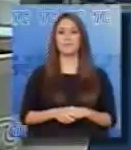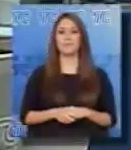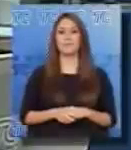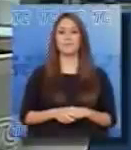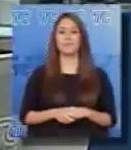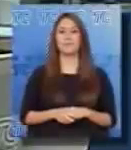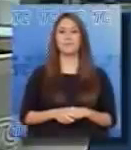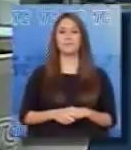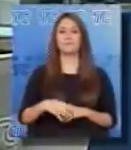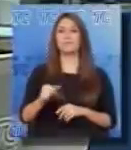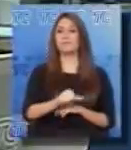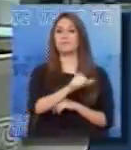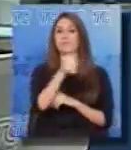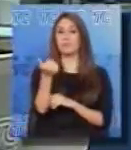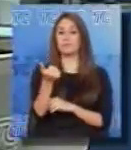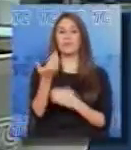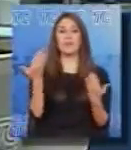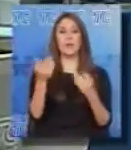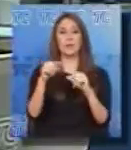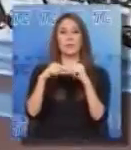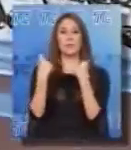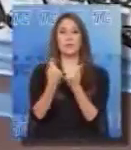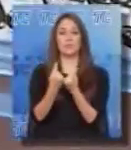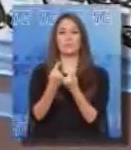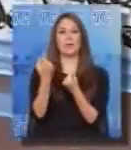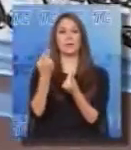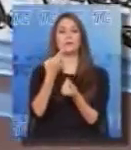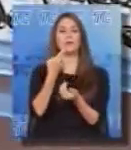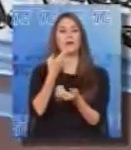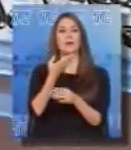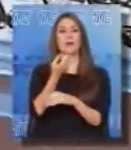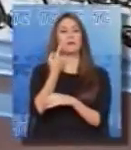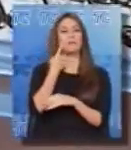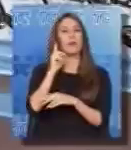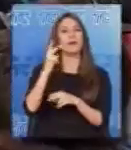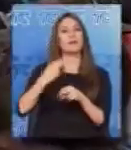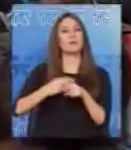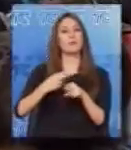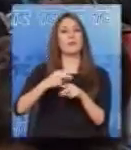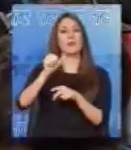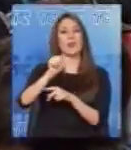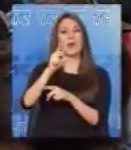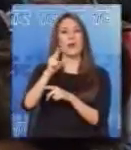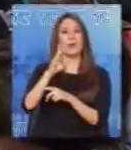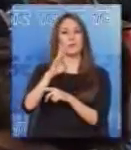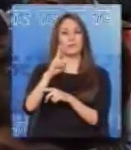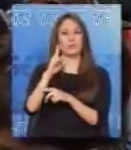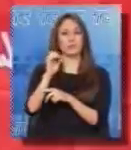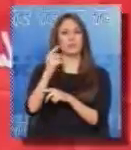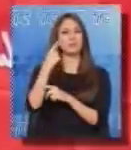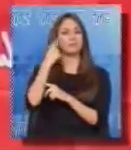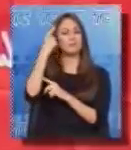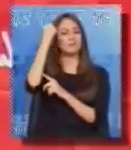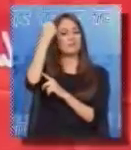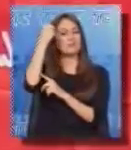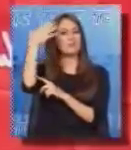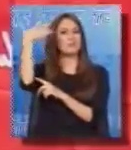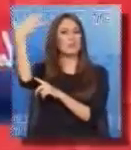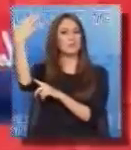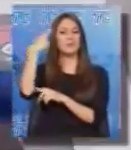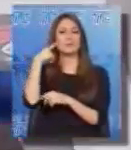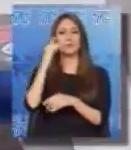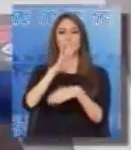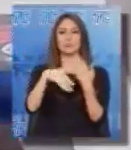En otro tema, el colectivo Alfaro Vive presentó el libro Arturo Jarrín, Memoria Alfarista, donde se recoge el pensamiento de su líder,